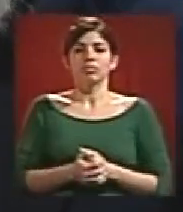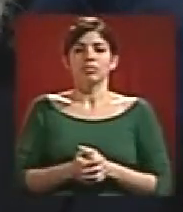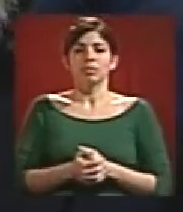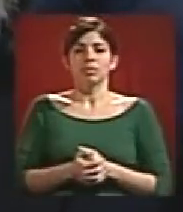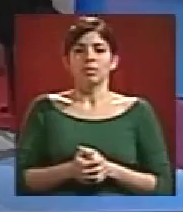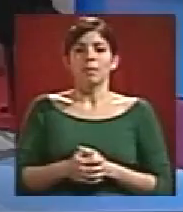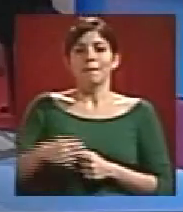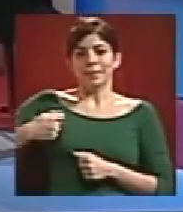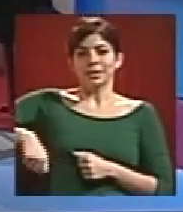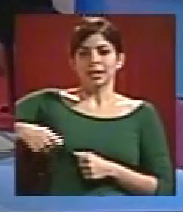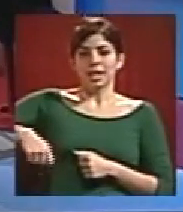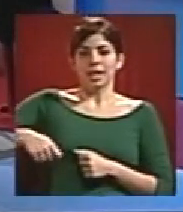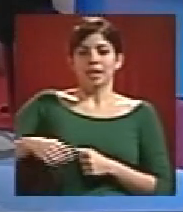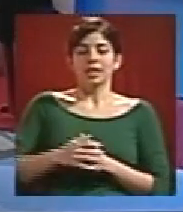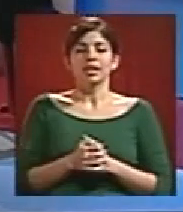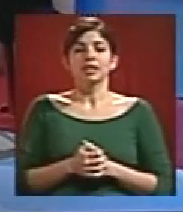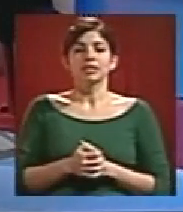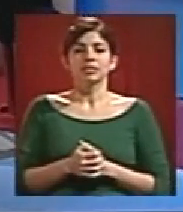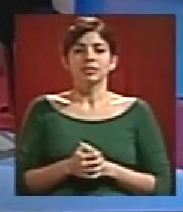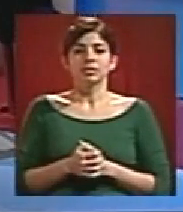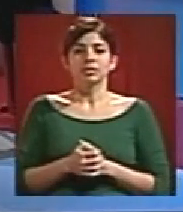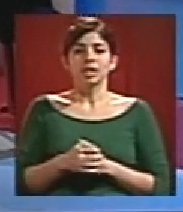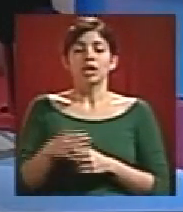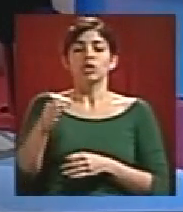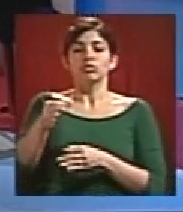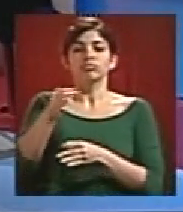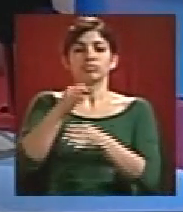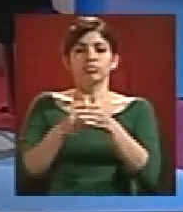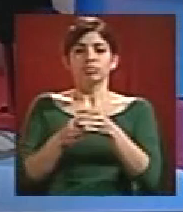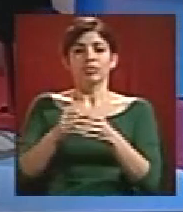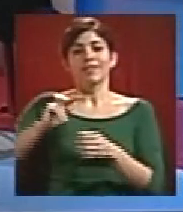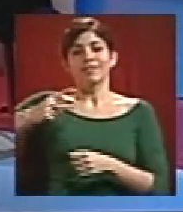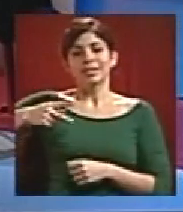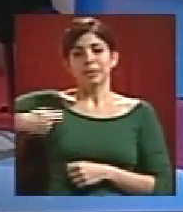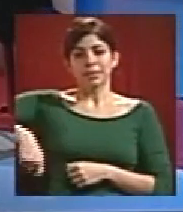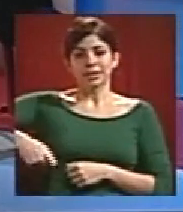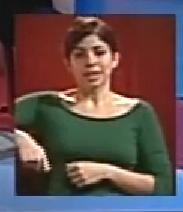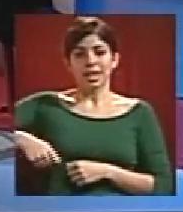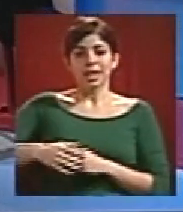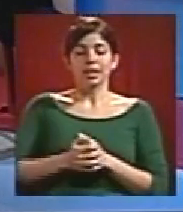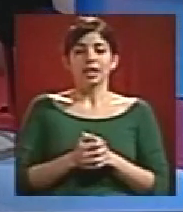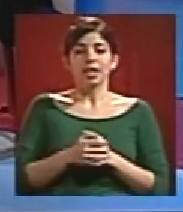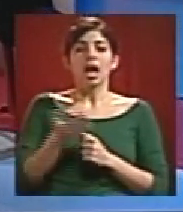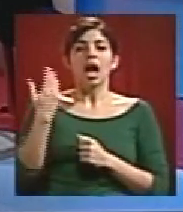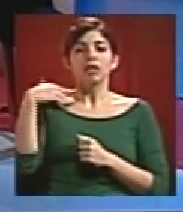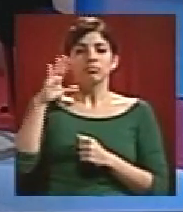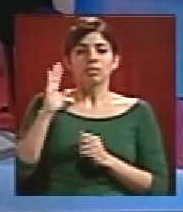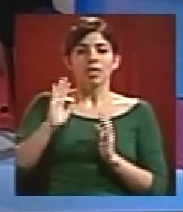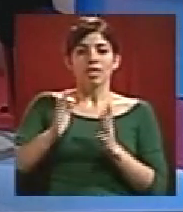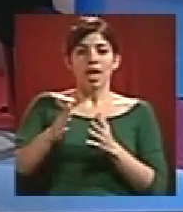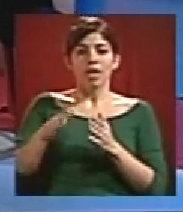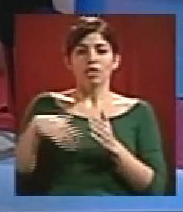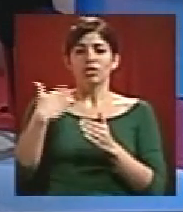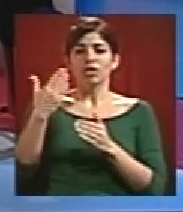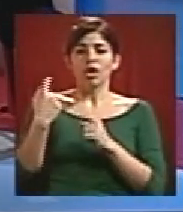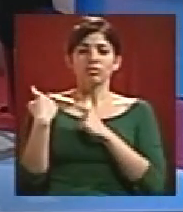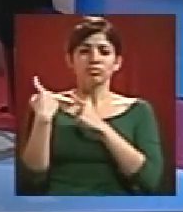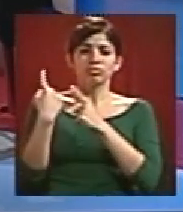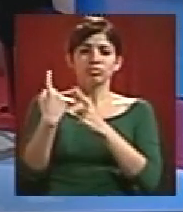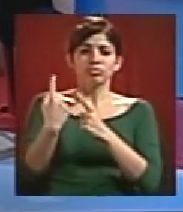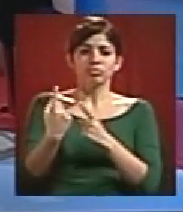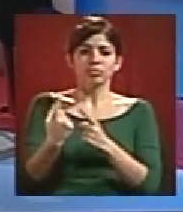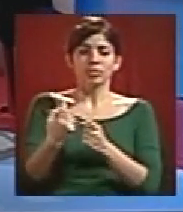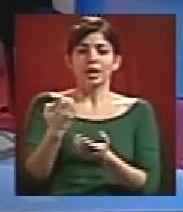murió siendo presidente y lo sustituyó su vicepresidente y había dejado, después de todo ese periodo, la